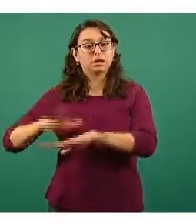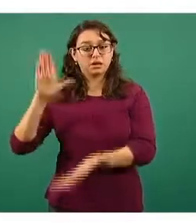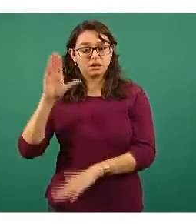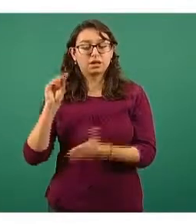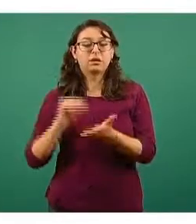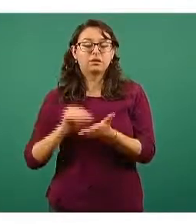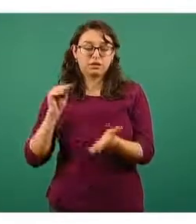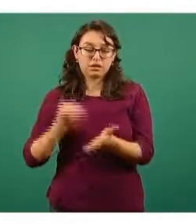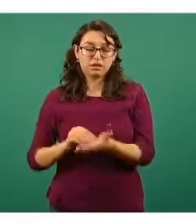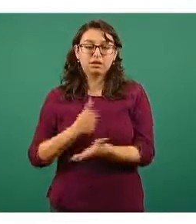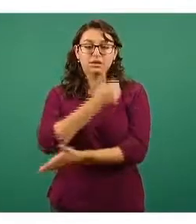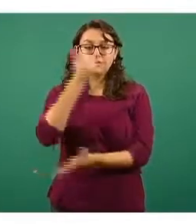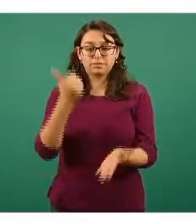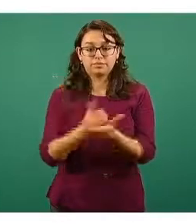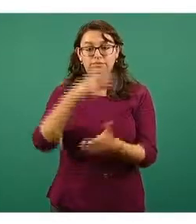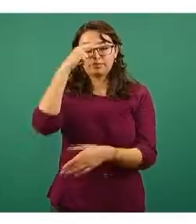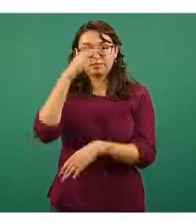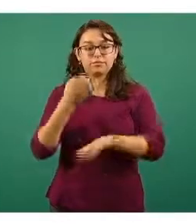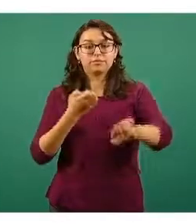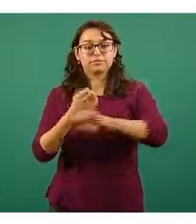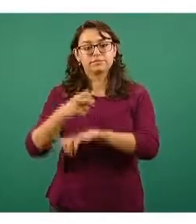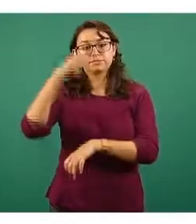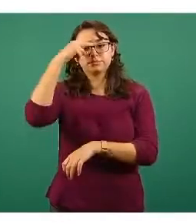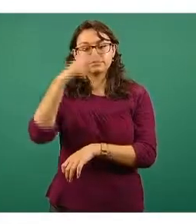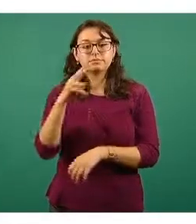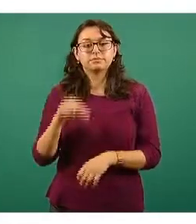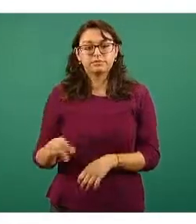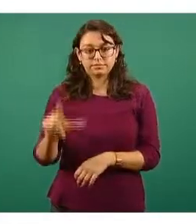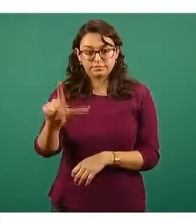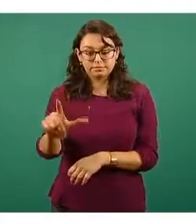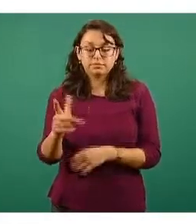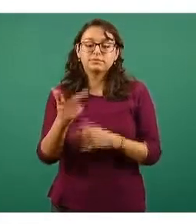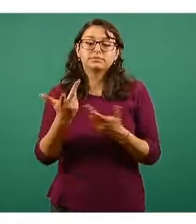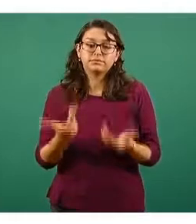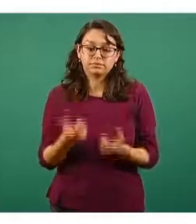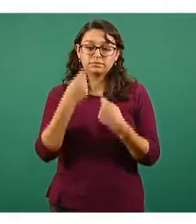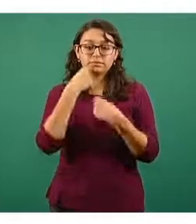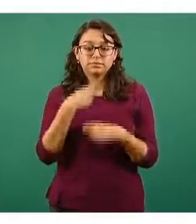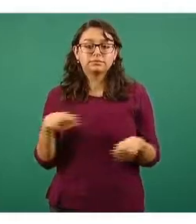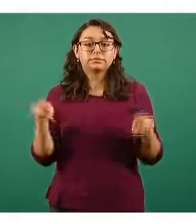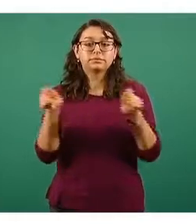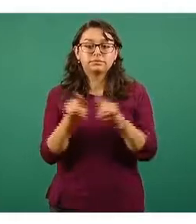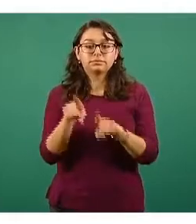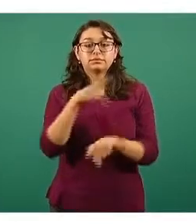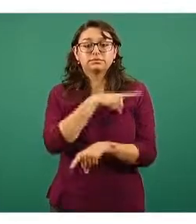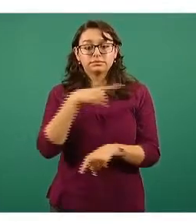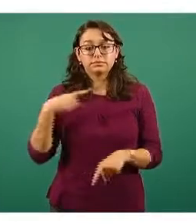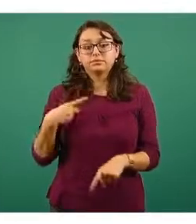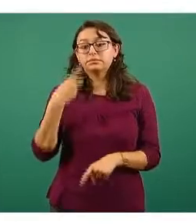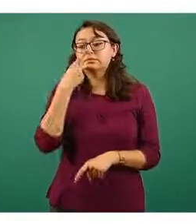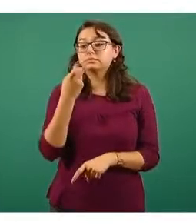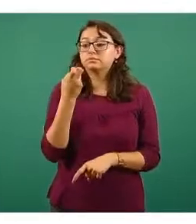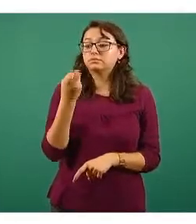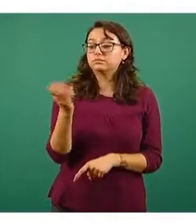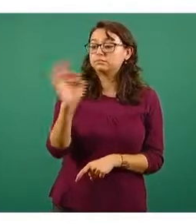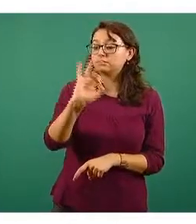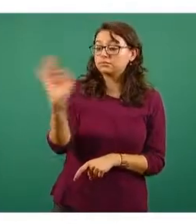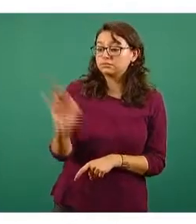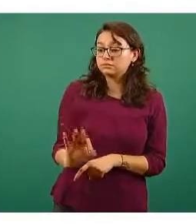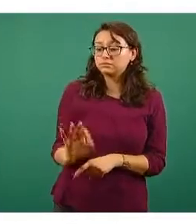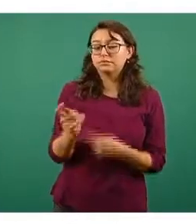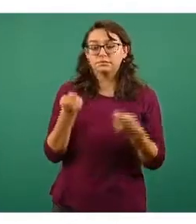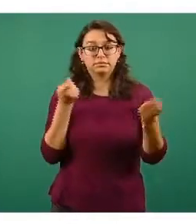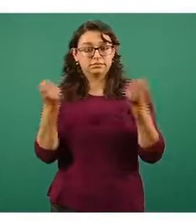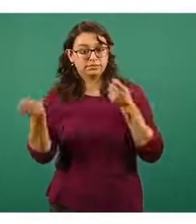Ciudad de México, Estado de México, Nuevo León, aunque pues siempre también resaltamos que esos porcentajes se han mantenido en